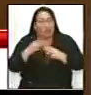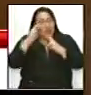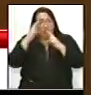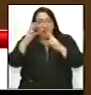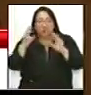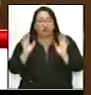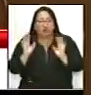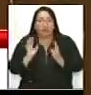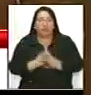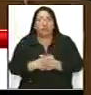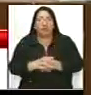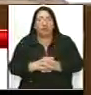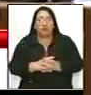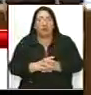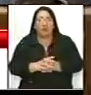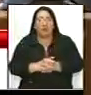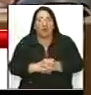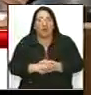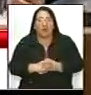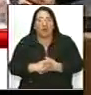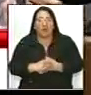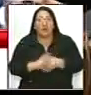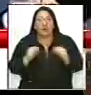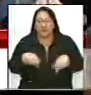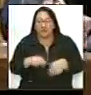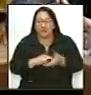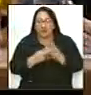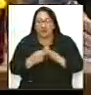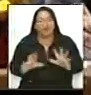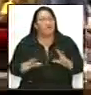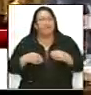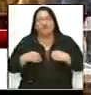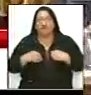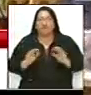y efectivamente acá esto se acata.